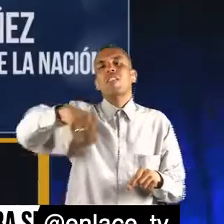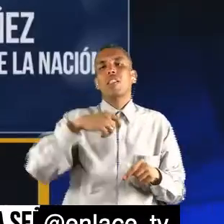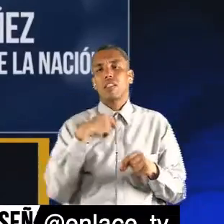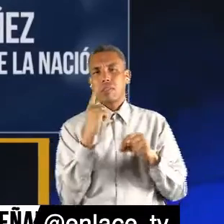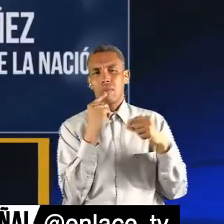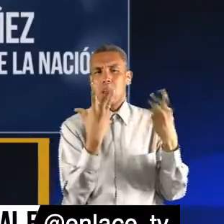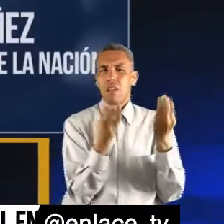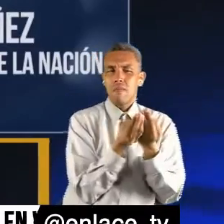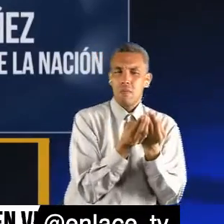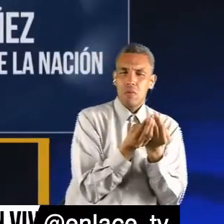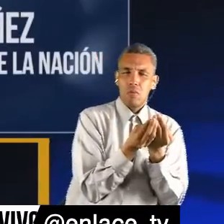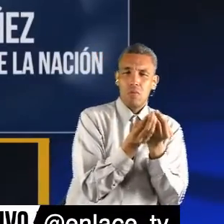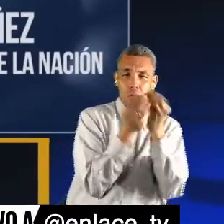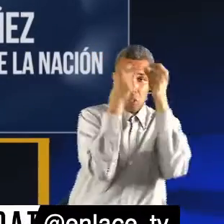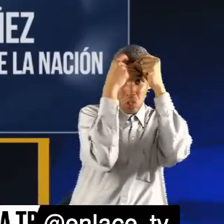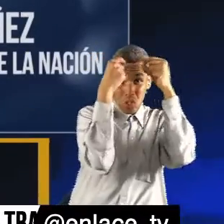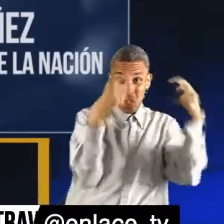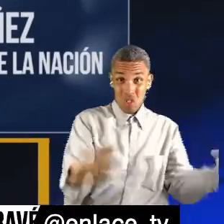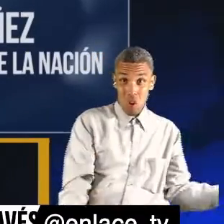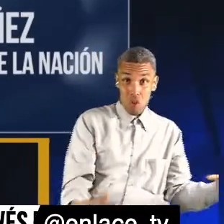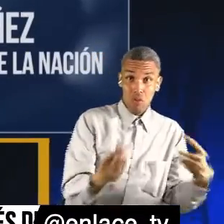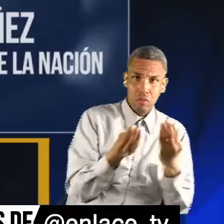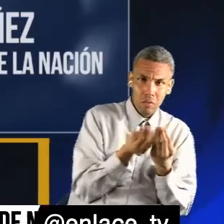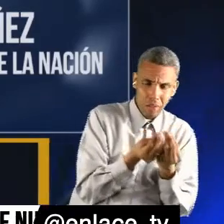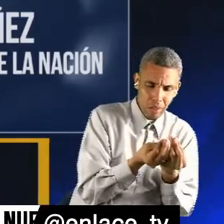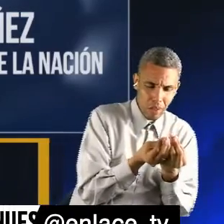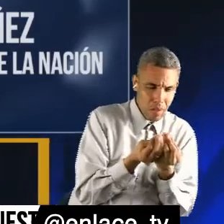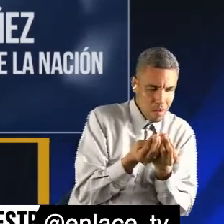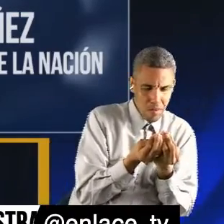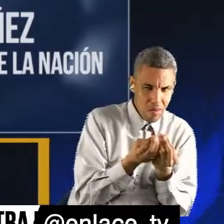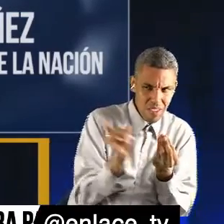cargo. Plenamente en el Consejo de Estado, ni más faltaba.